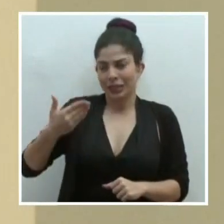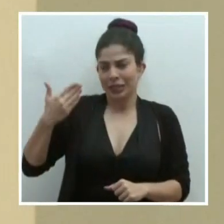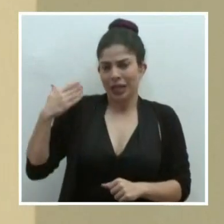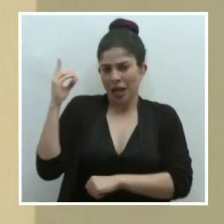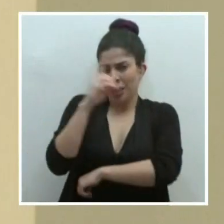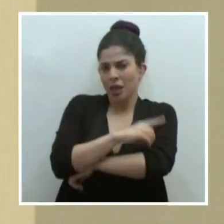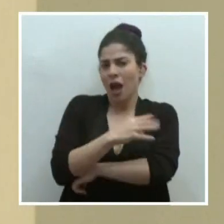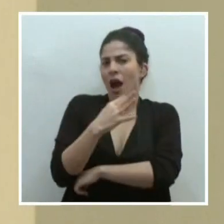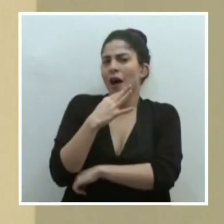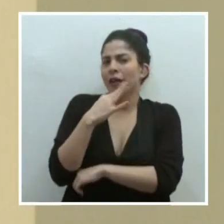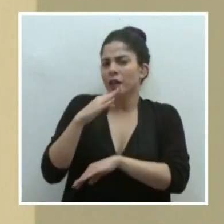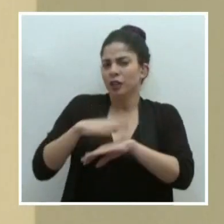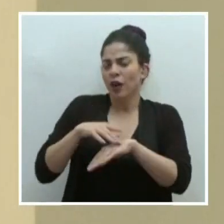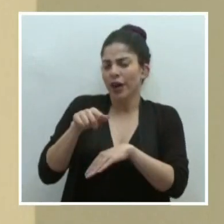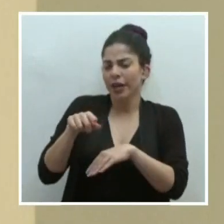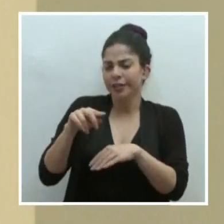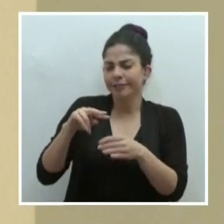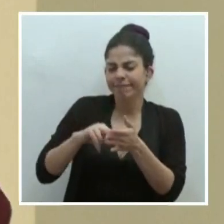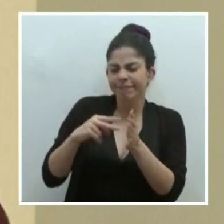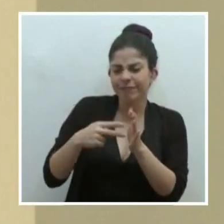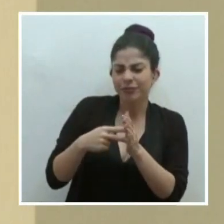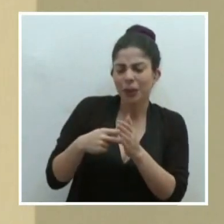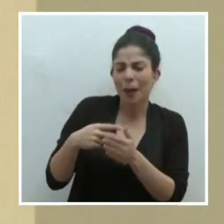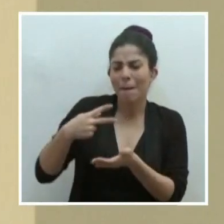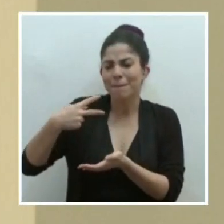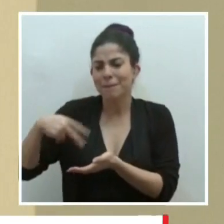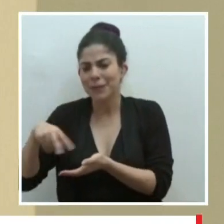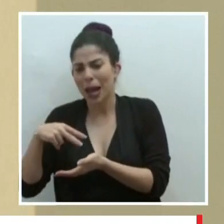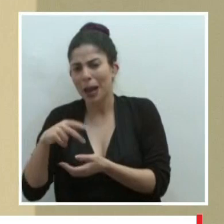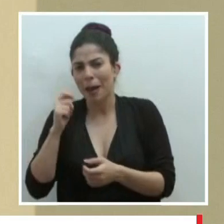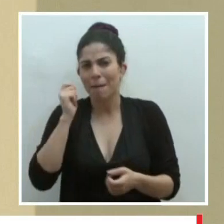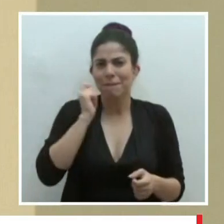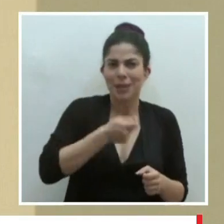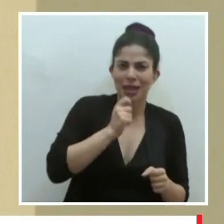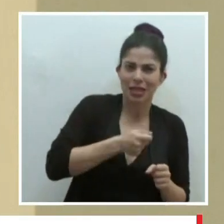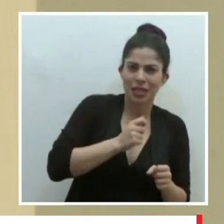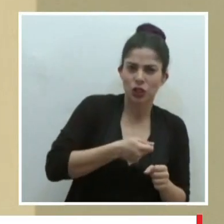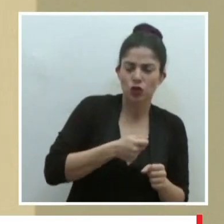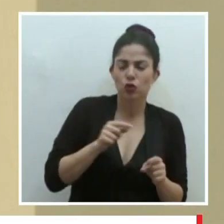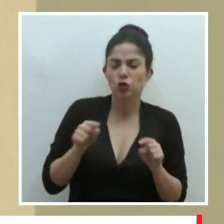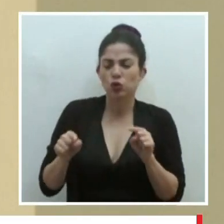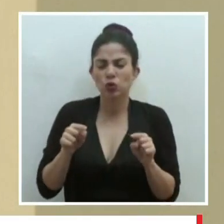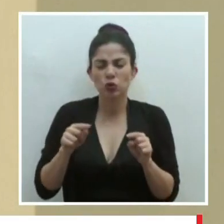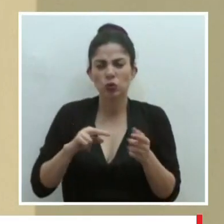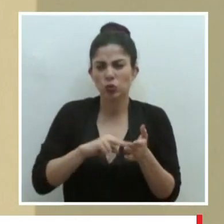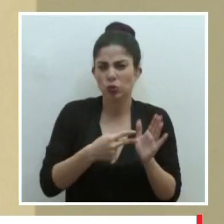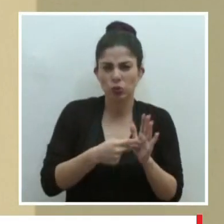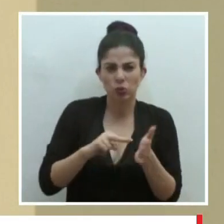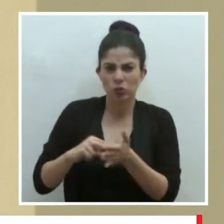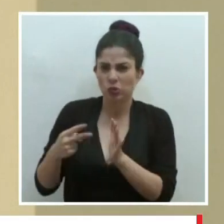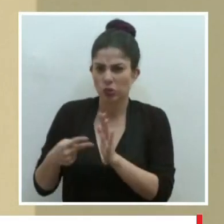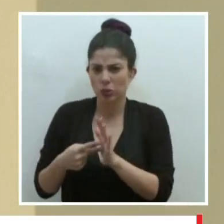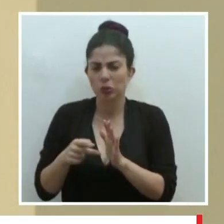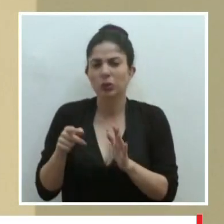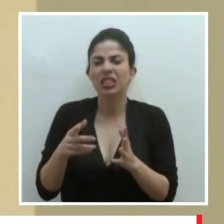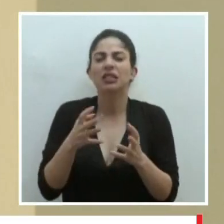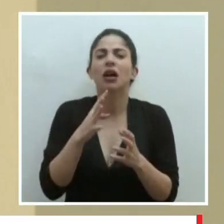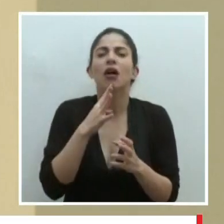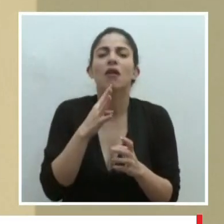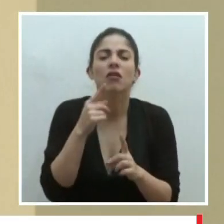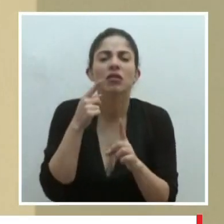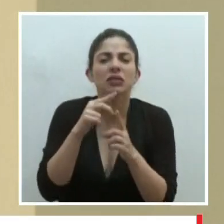se refería a este concepto del baile y el martillo. Dentro de este concepto quería referirse exactamente al